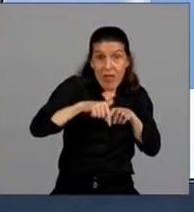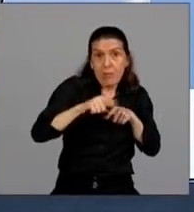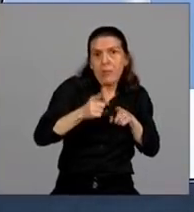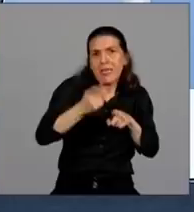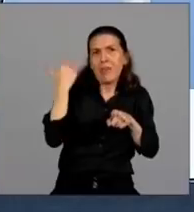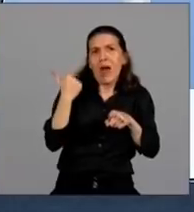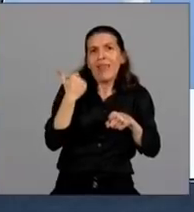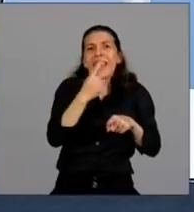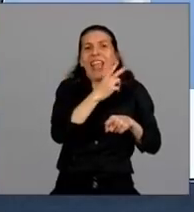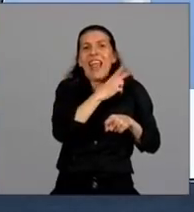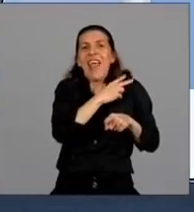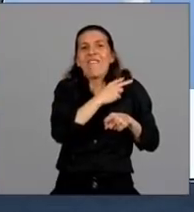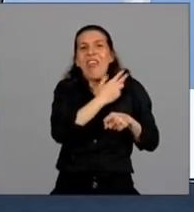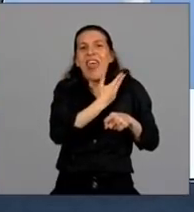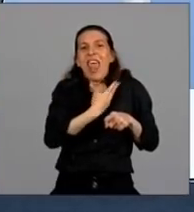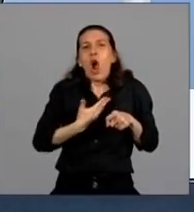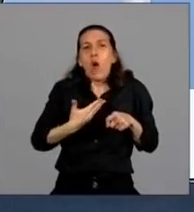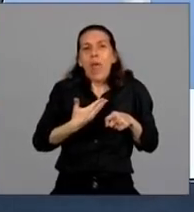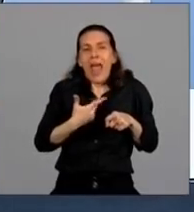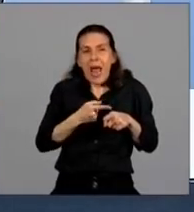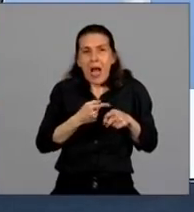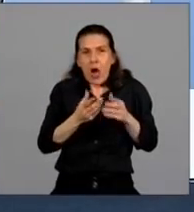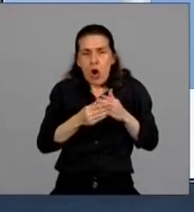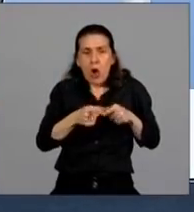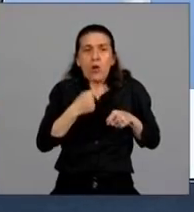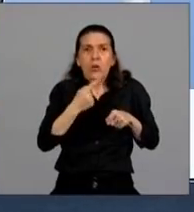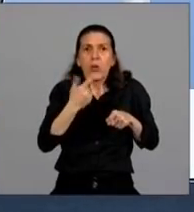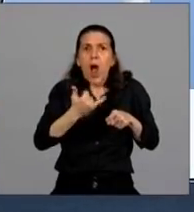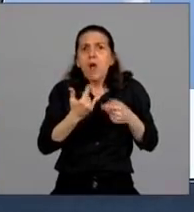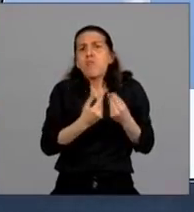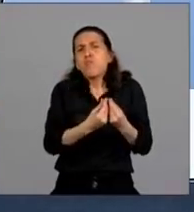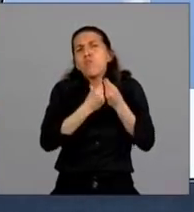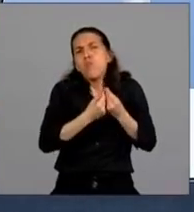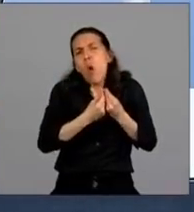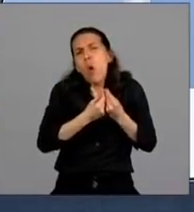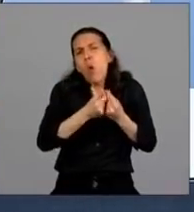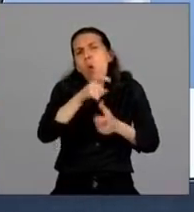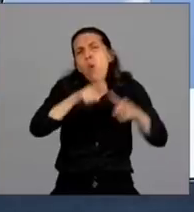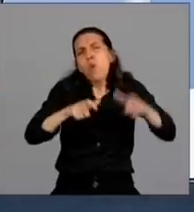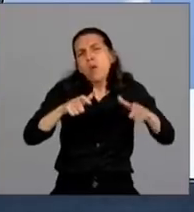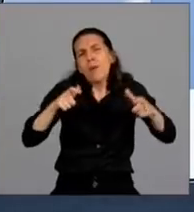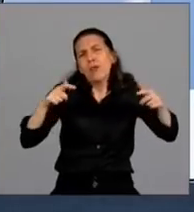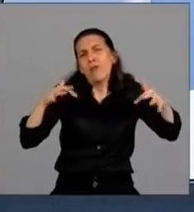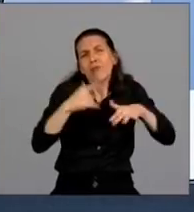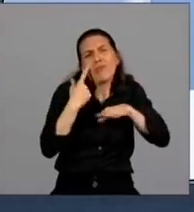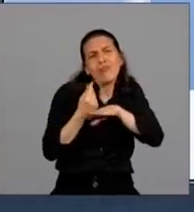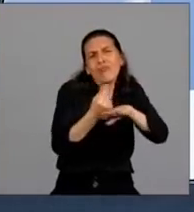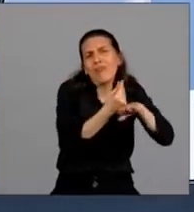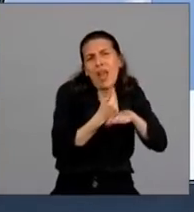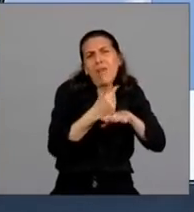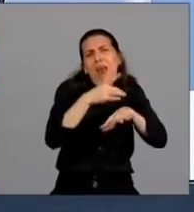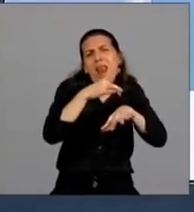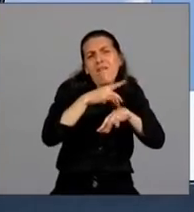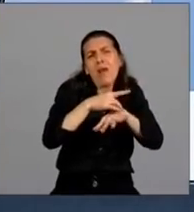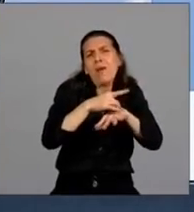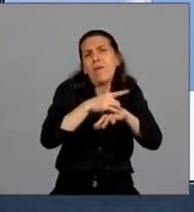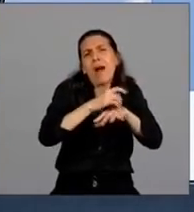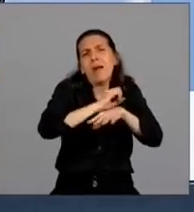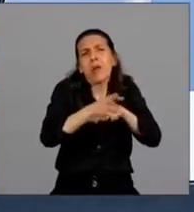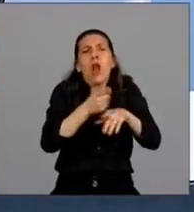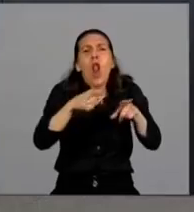el jefe de gobierno, hay una enorme concentración, y es como ocurre en todas las grandes capitales donde azotó el